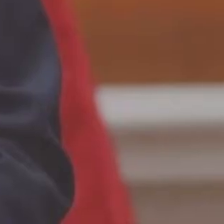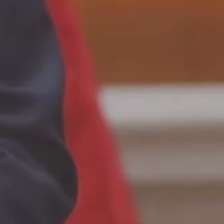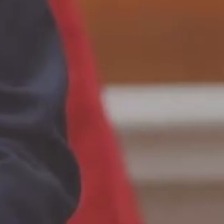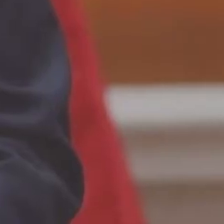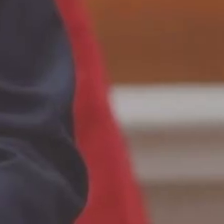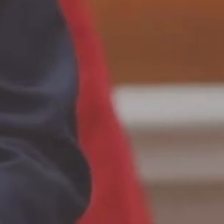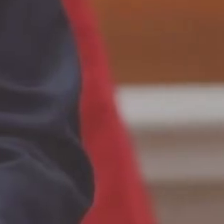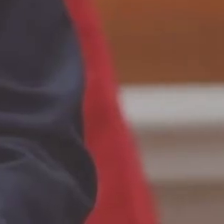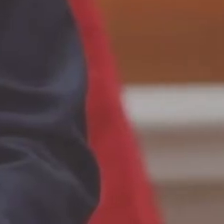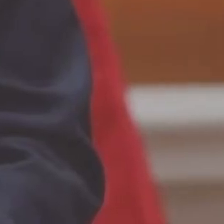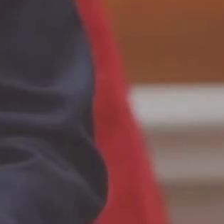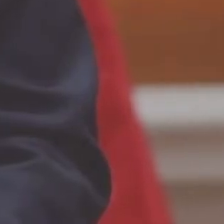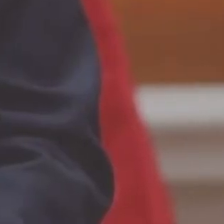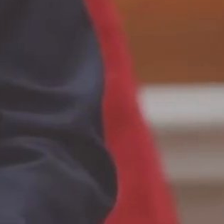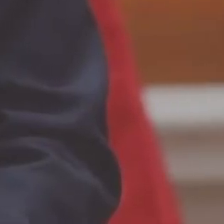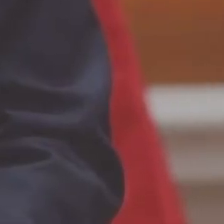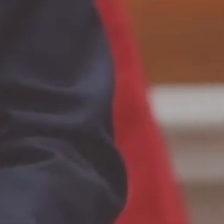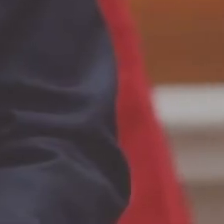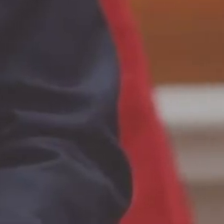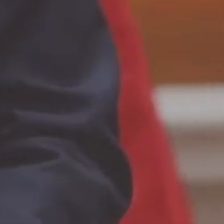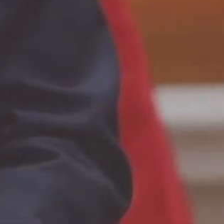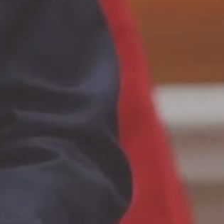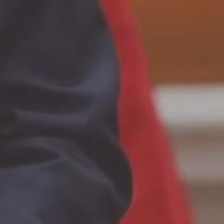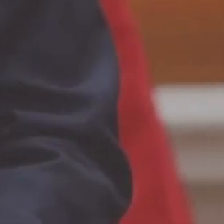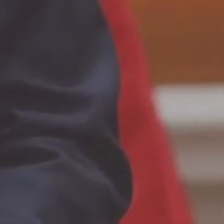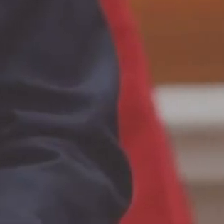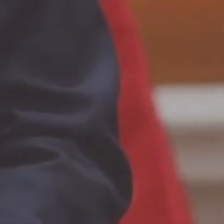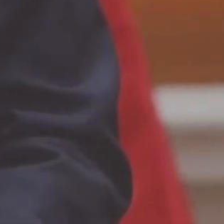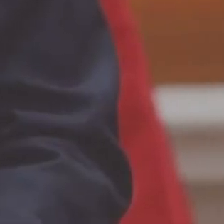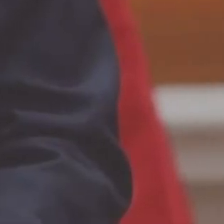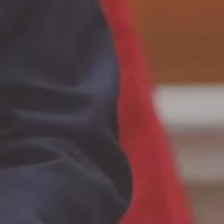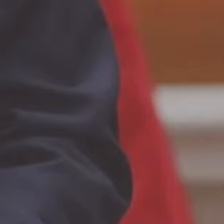Congreso aprobó la vacancia del presidente Martín Vizcarra.